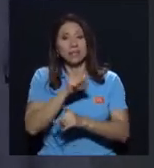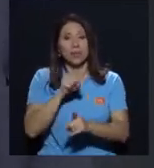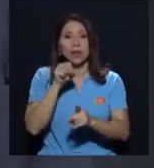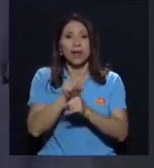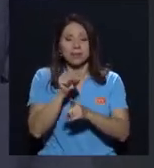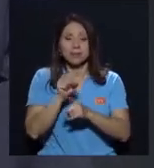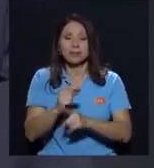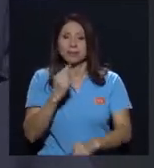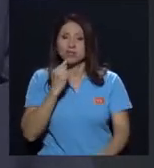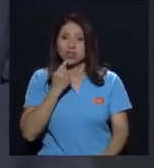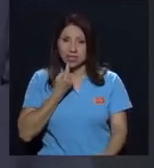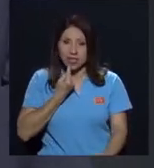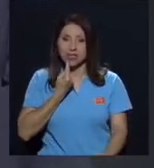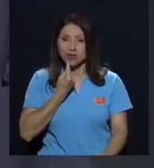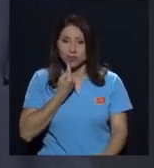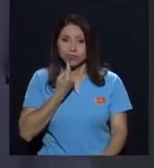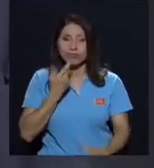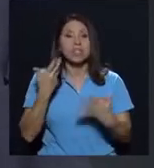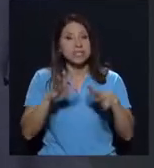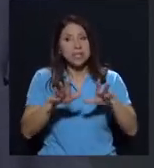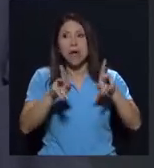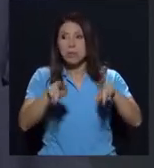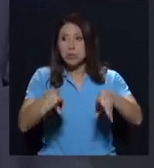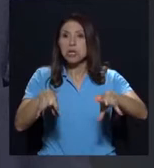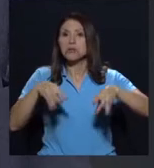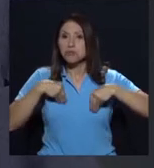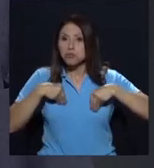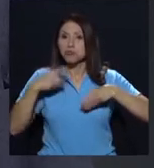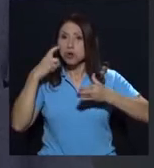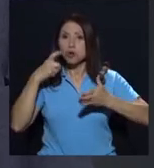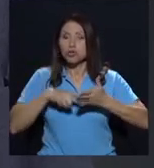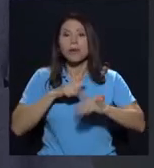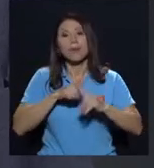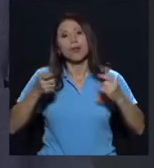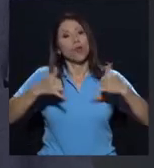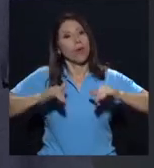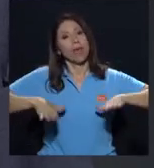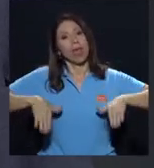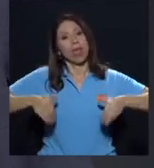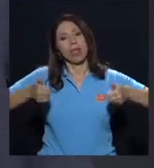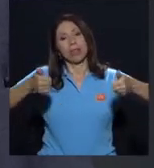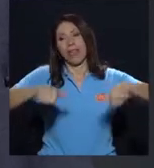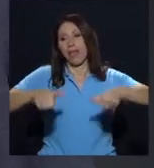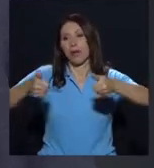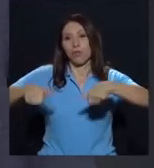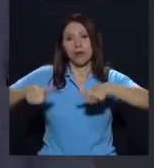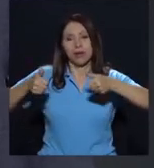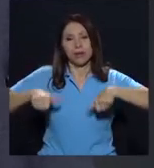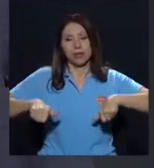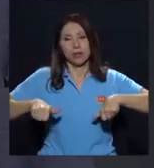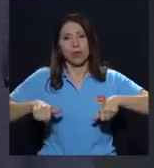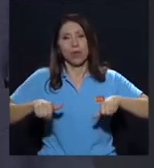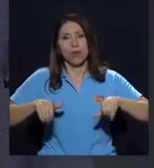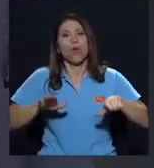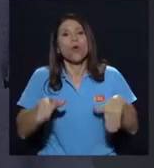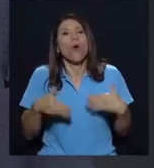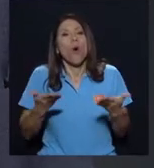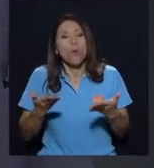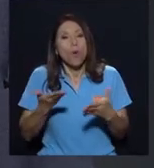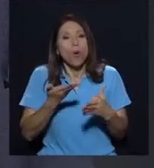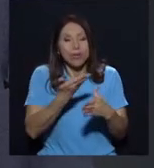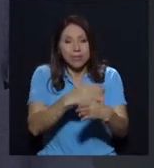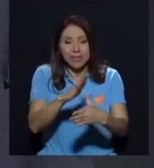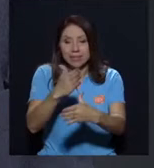seria que está bastante reconocida pero que no estamos todavía de acuerdo en cómo y distribuir